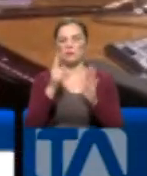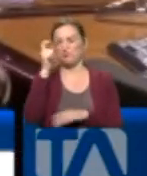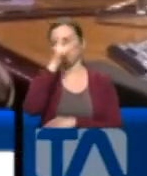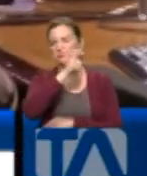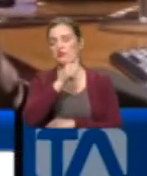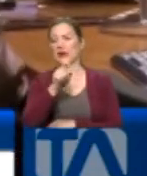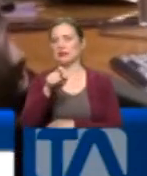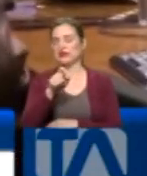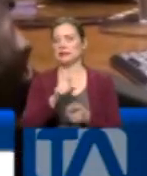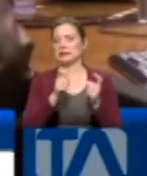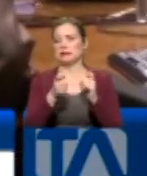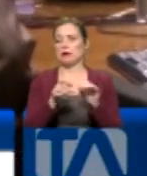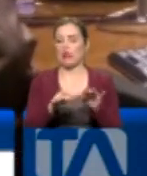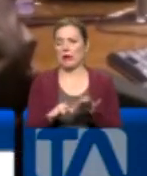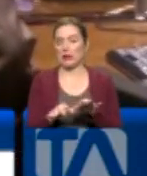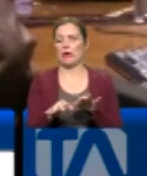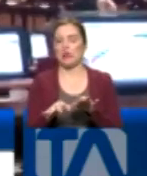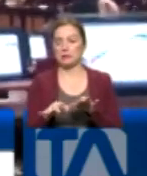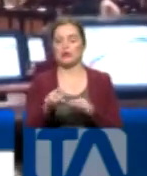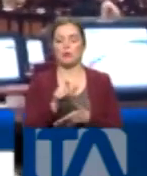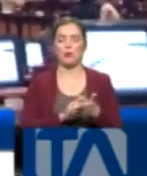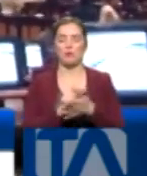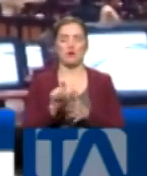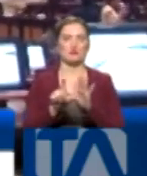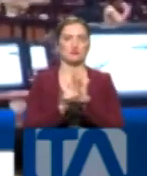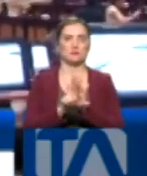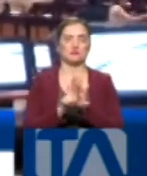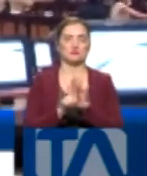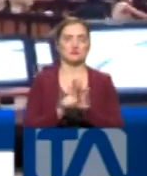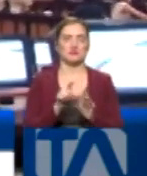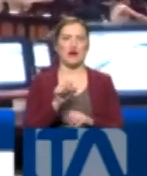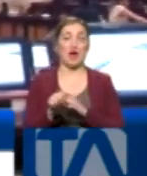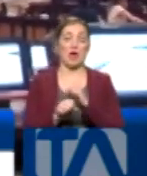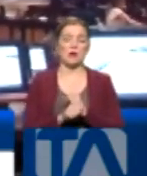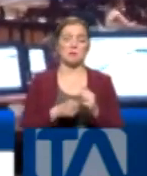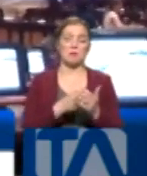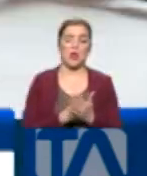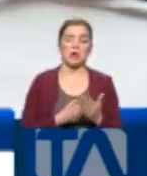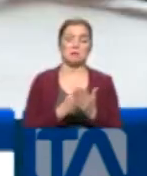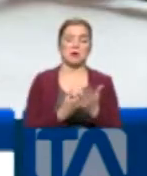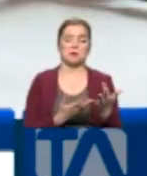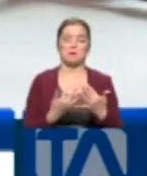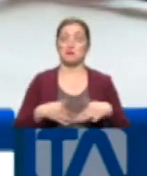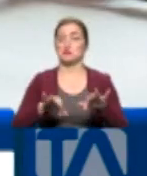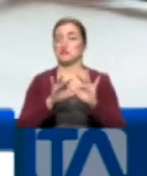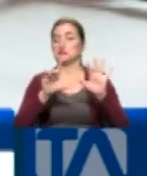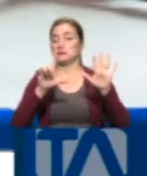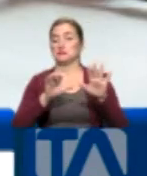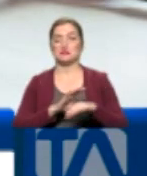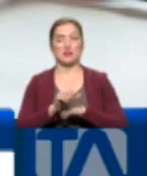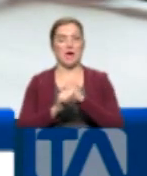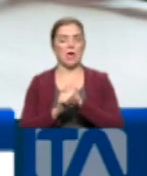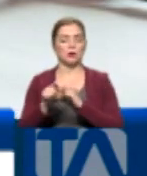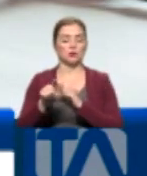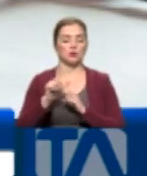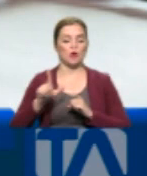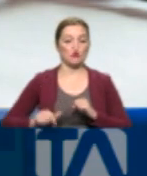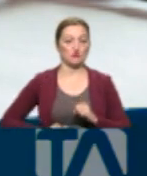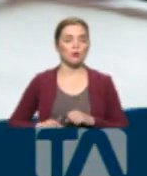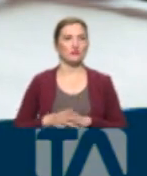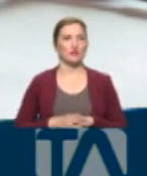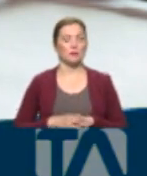críticos que mantienen postergada la aprobación de una ley indispensable para el sector salud. Entre ellos, el aborto en